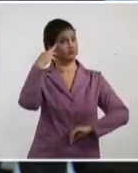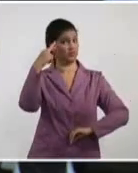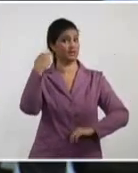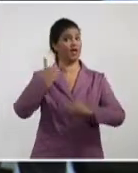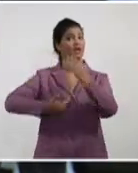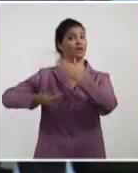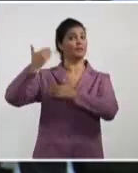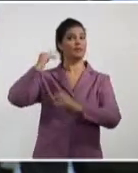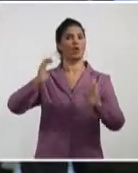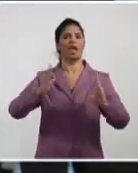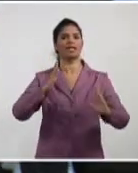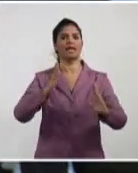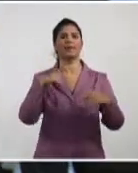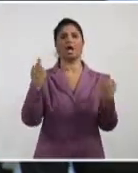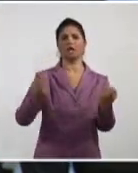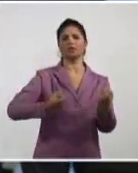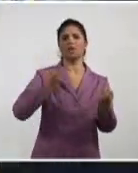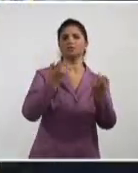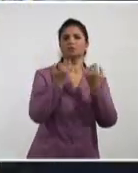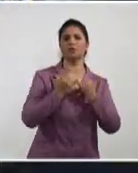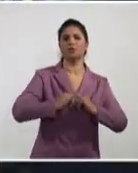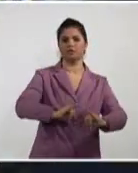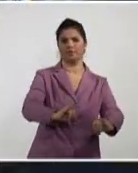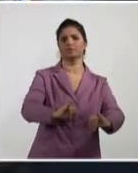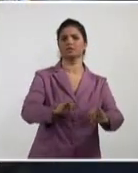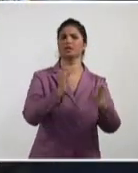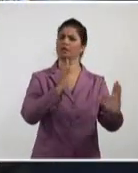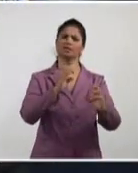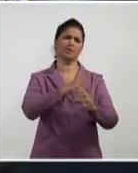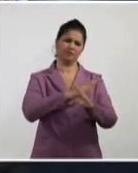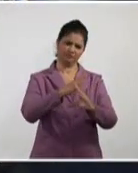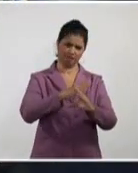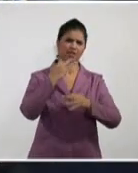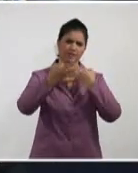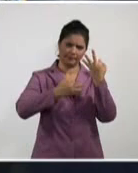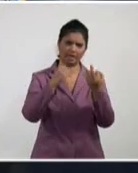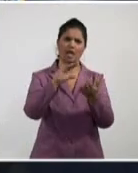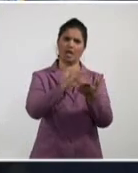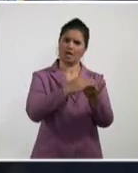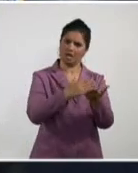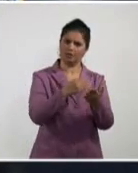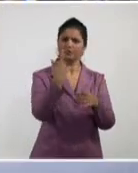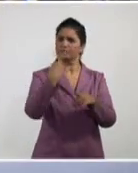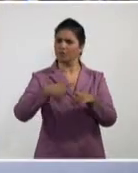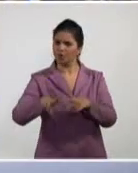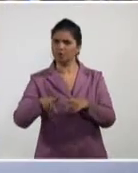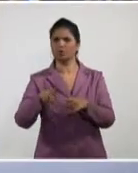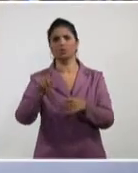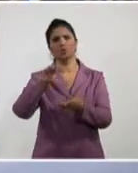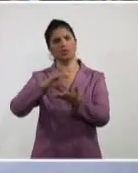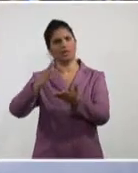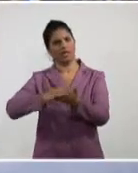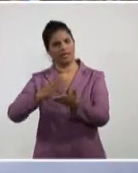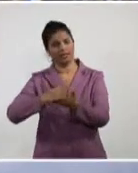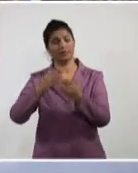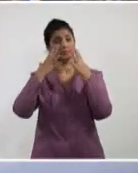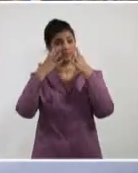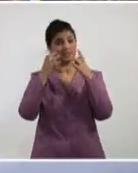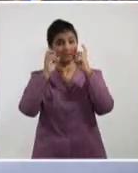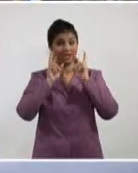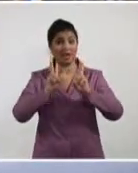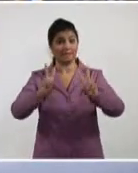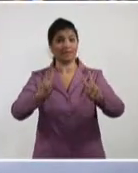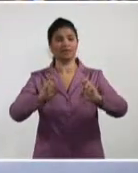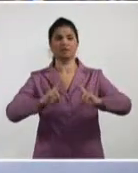independentista de nuestro pueblo y la epopeya soberana de nuestro pueblo. Por su parte, Los Rodiles, pasión de siempre viva, revela la intensa vida del